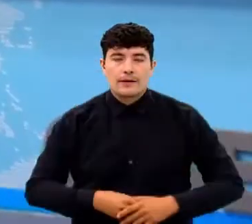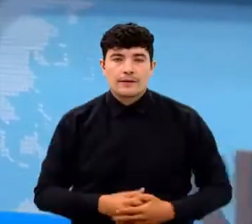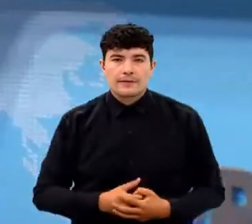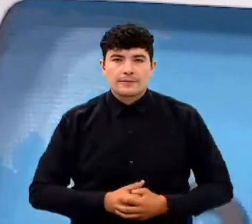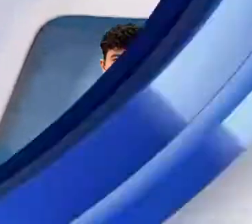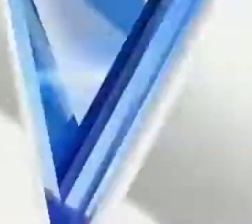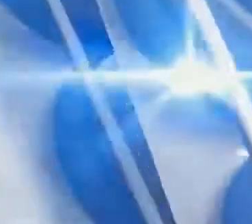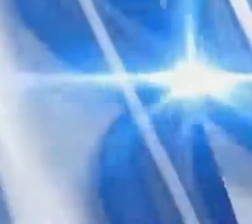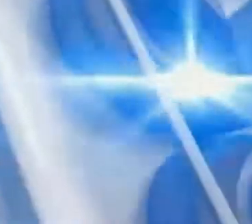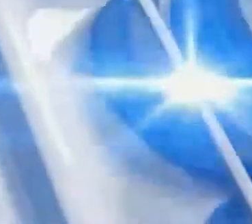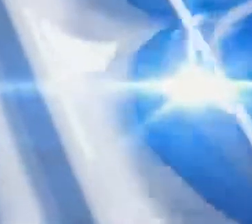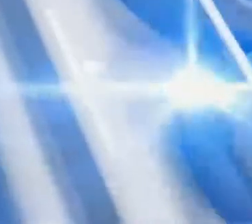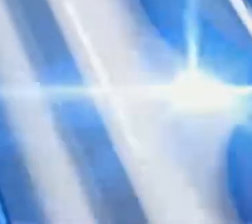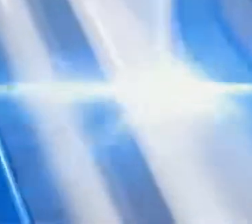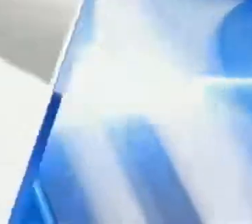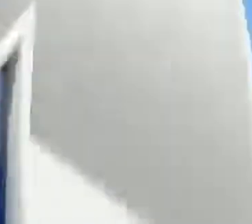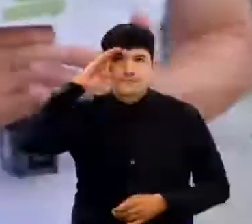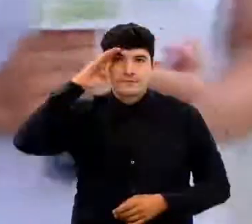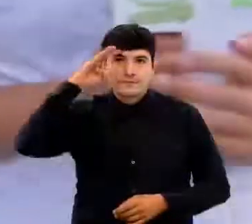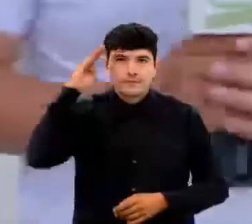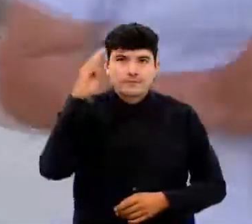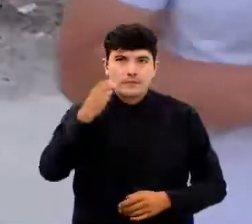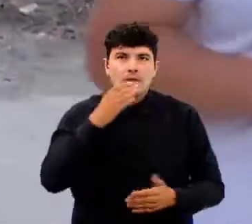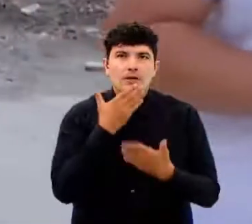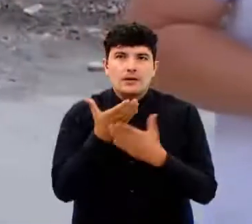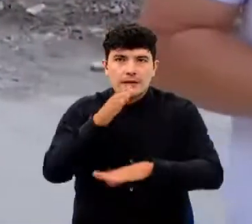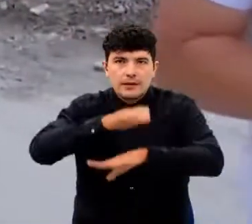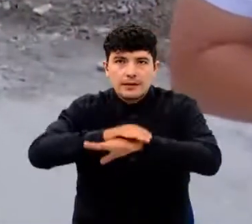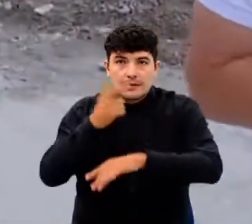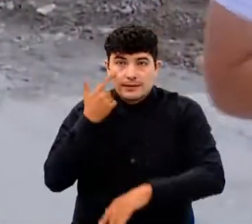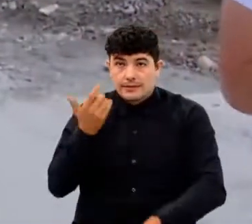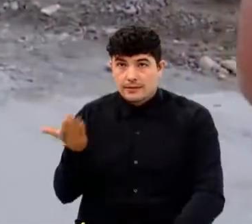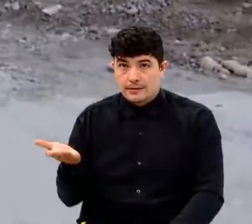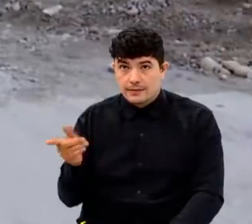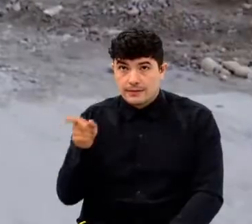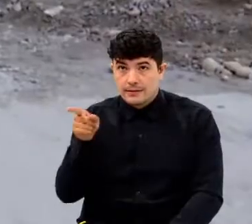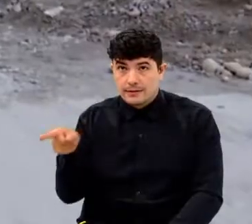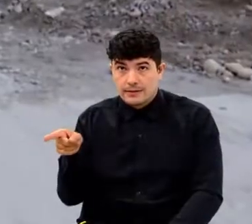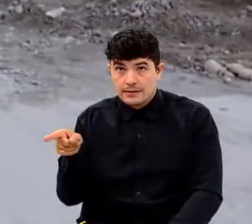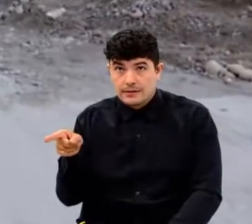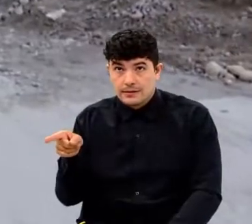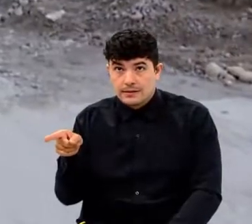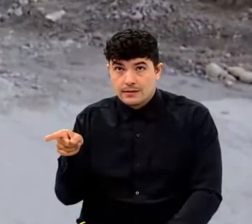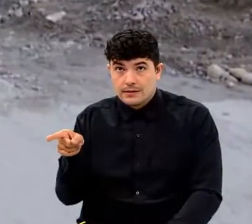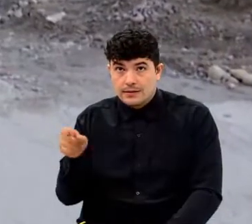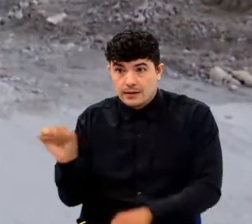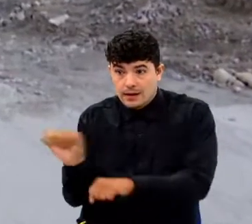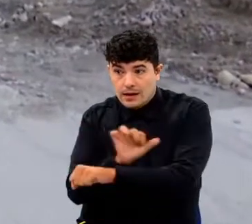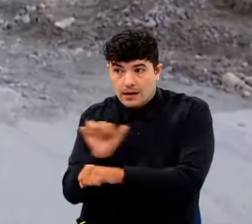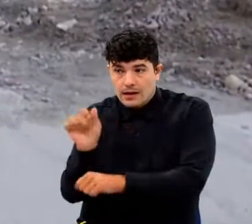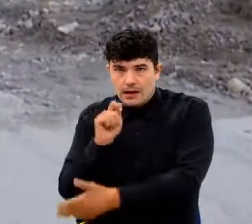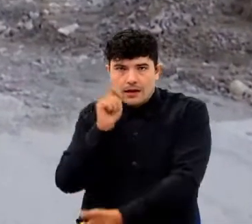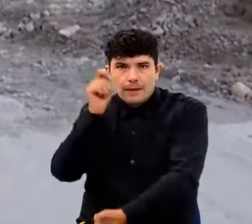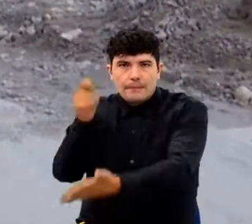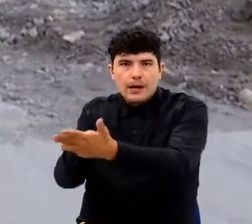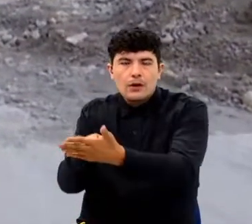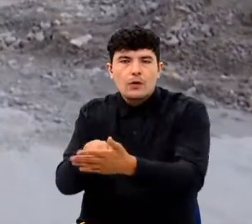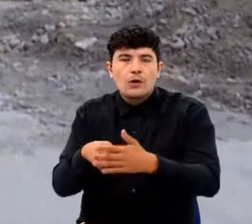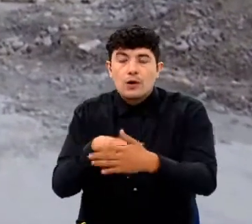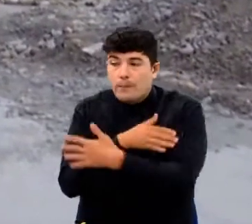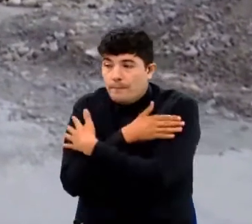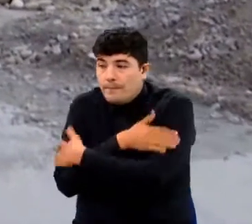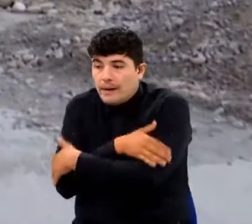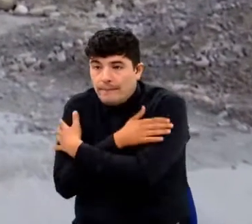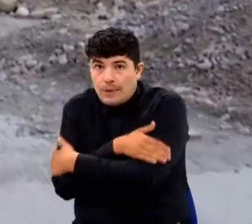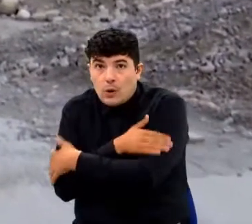Así es, buenas tardes. Pues los vehículos que ustedes están viendo en cámaras tendrán que pagar un peaje desde la ciudad de Pamplona